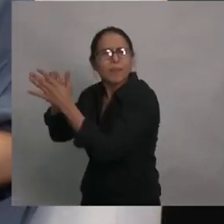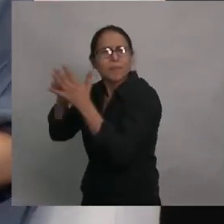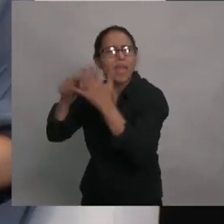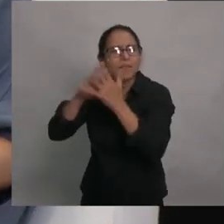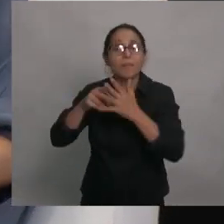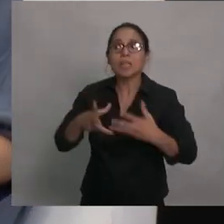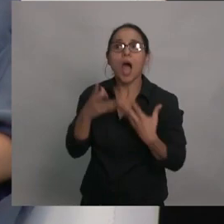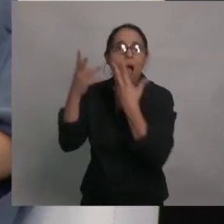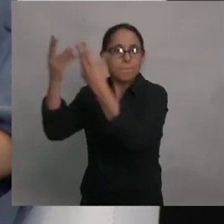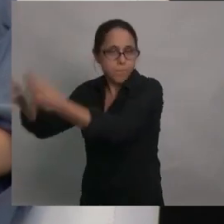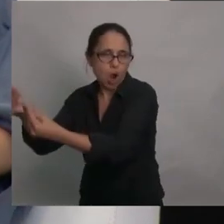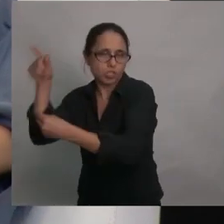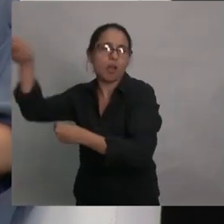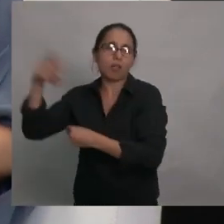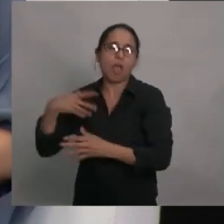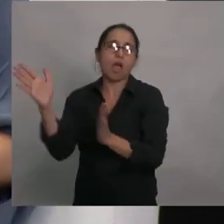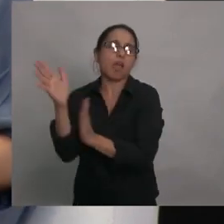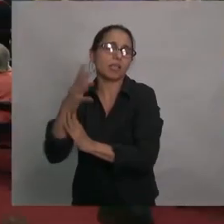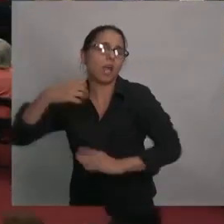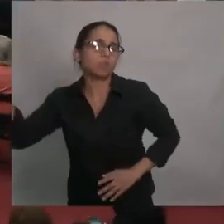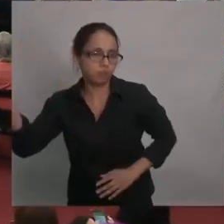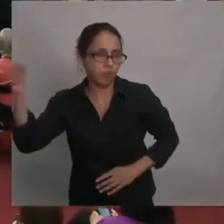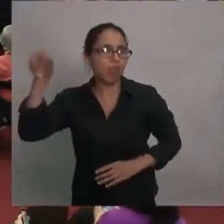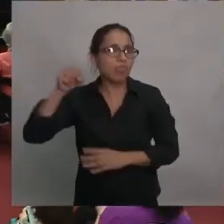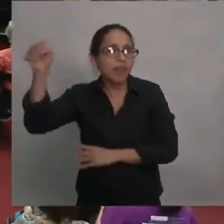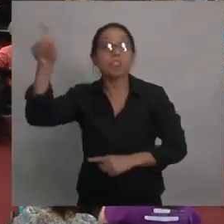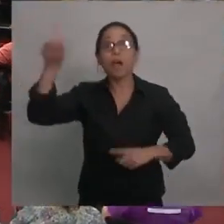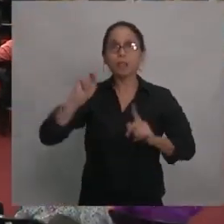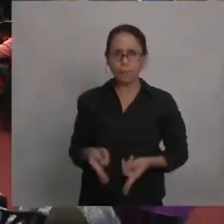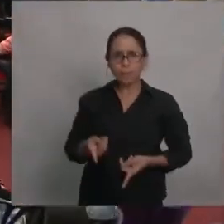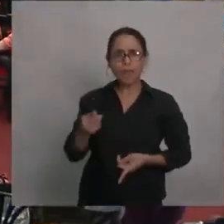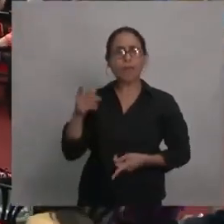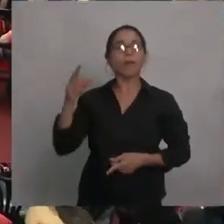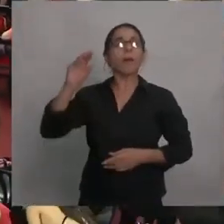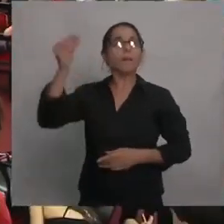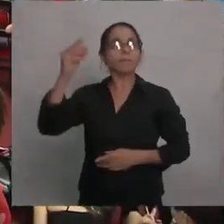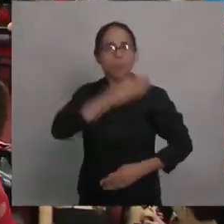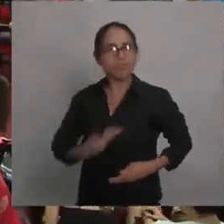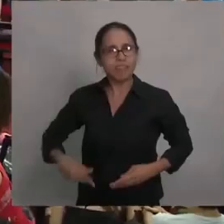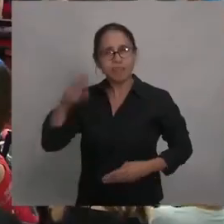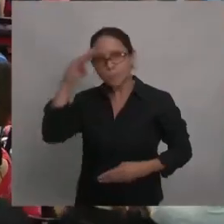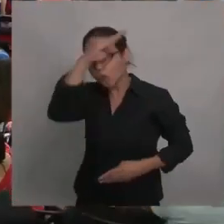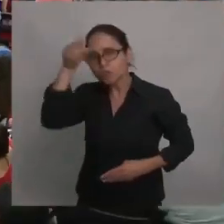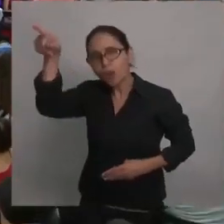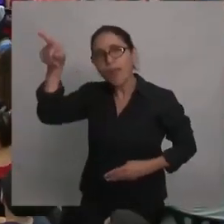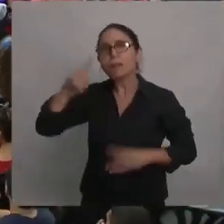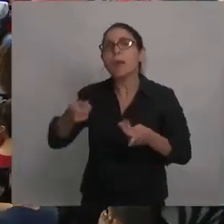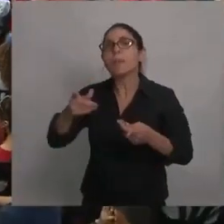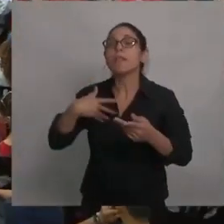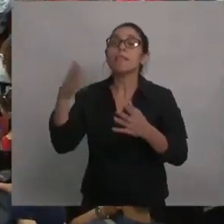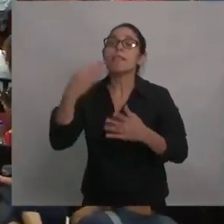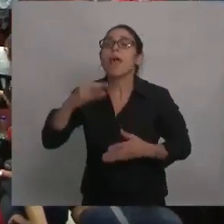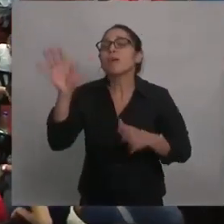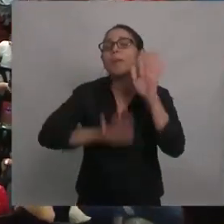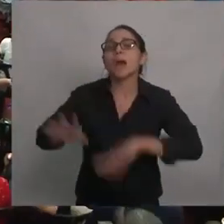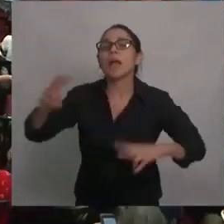que Bolsonaro, habla también de crear una cumbre liberal conservadora. Hay que reaccionar frente